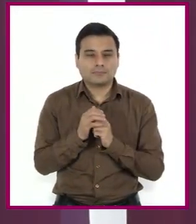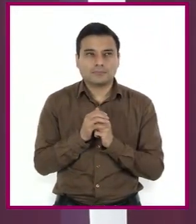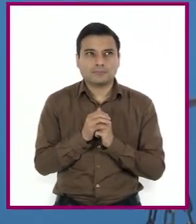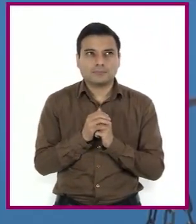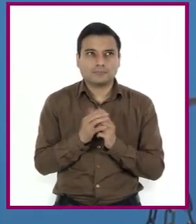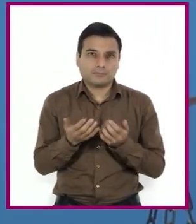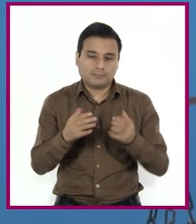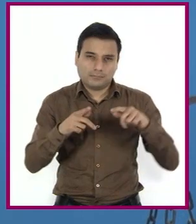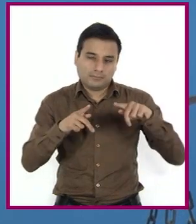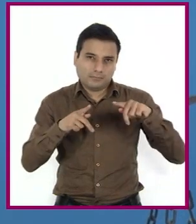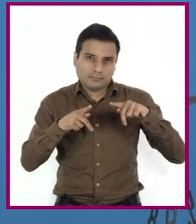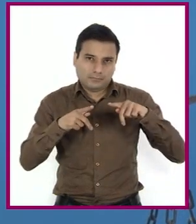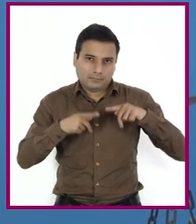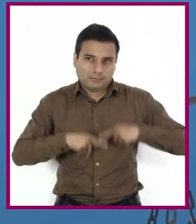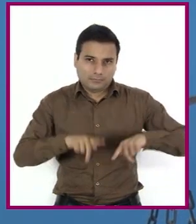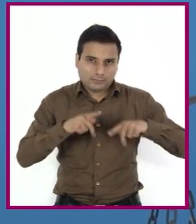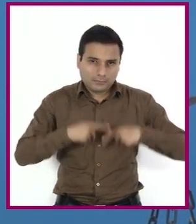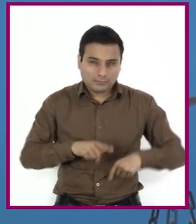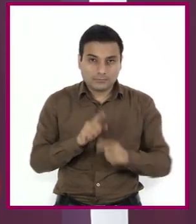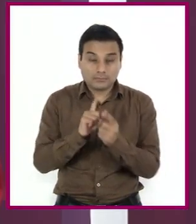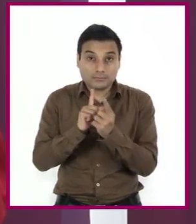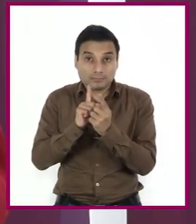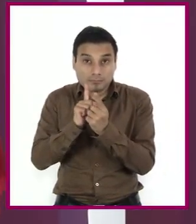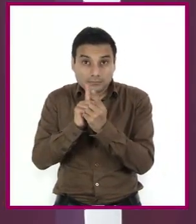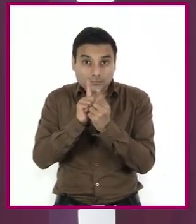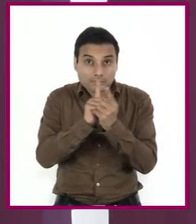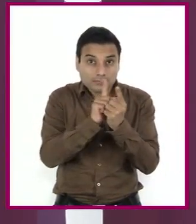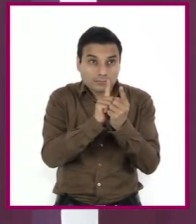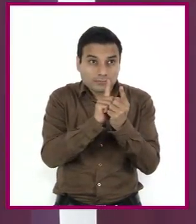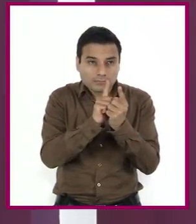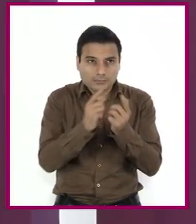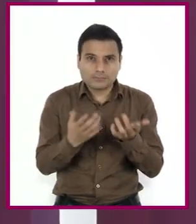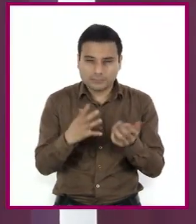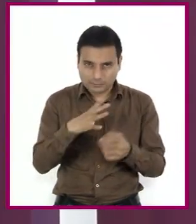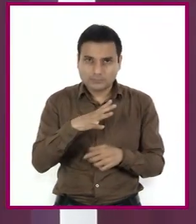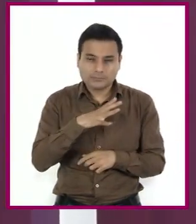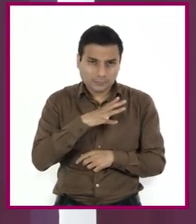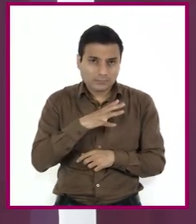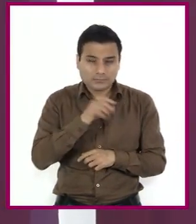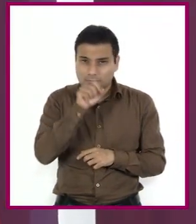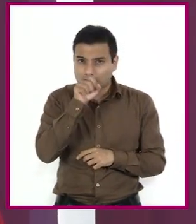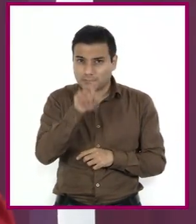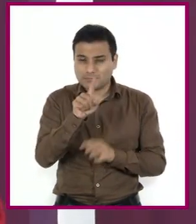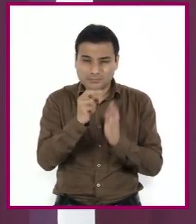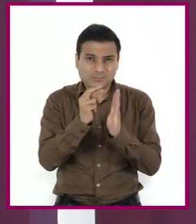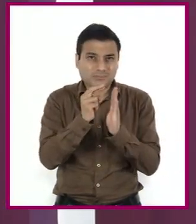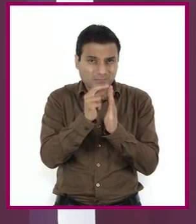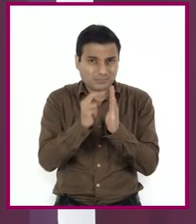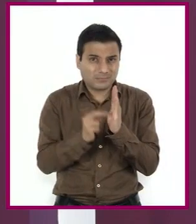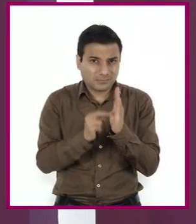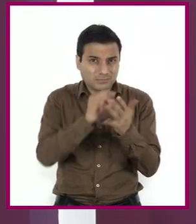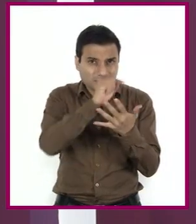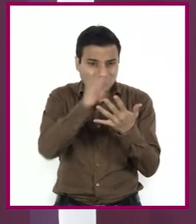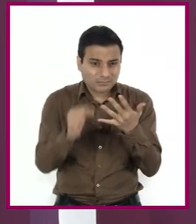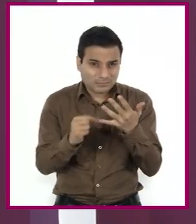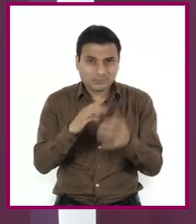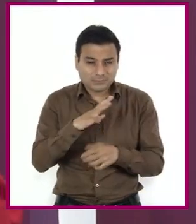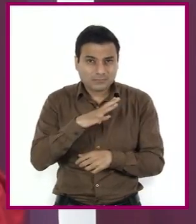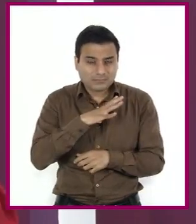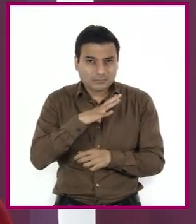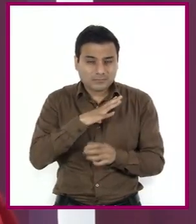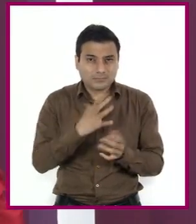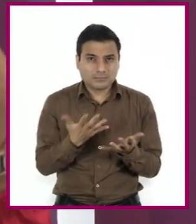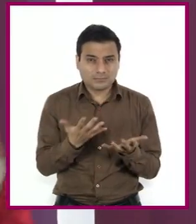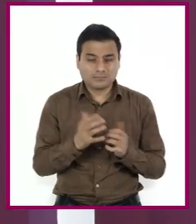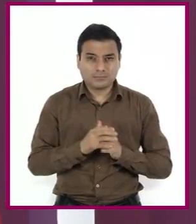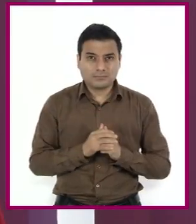relaciones personales, nos daremos cuenta de que también existen reglas que no necesariamente están escritas, pero